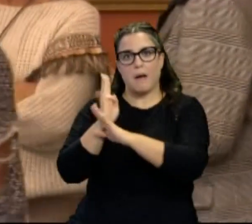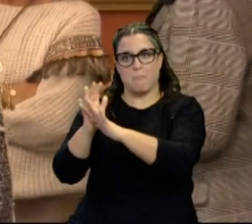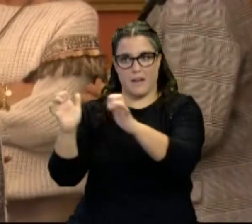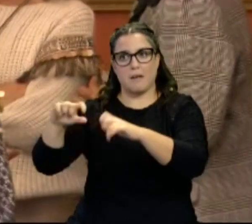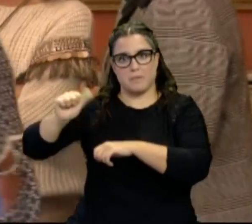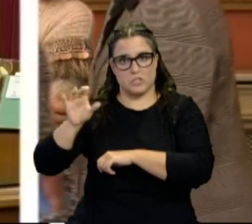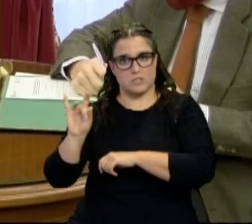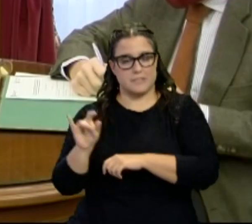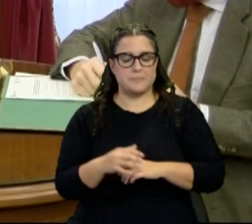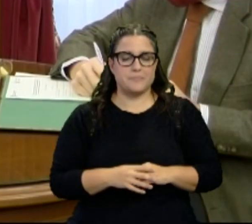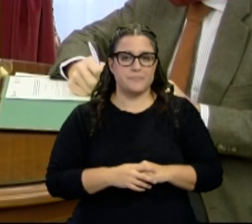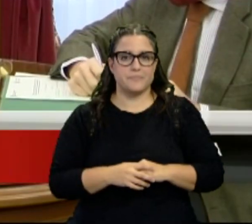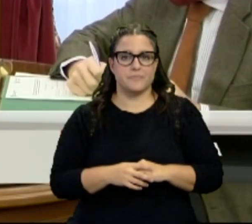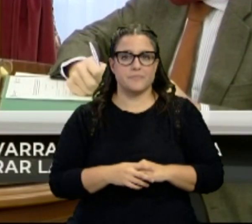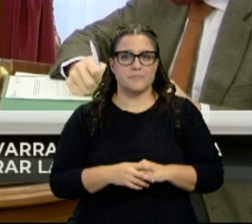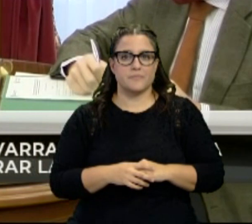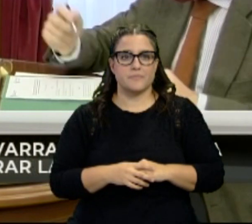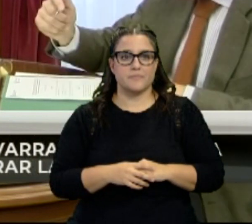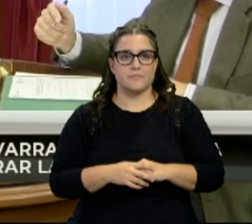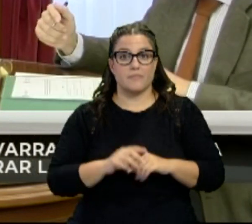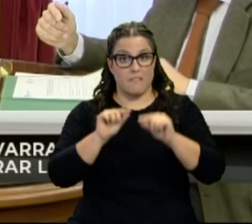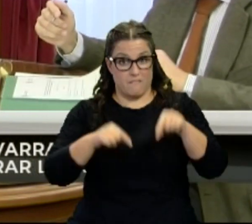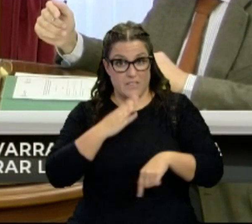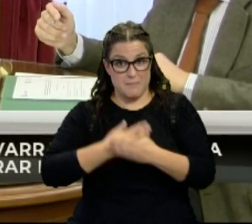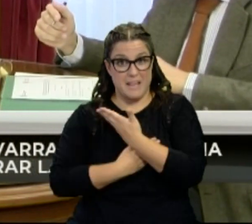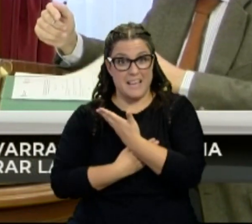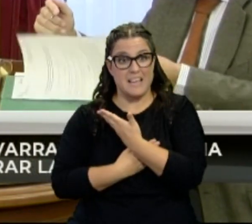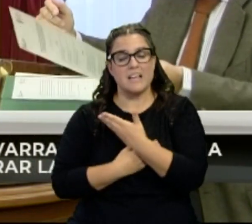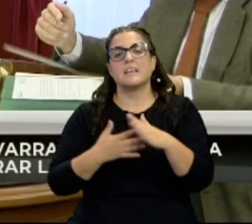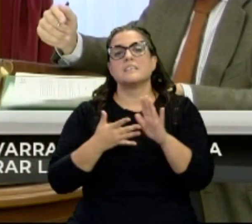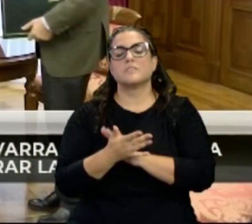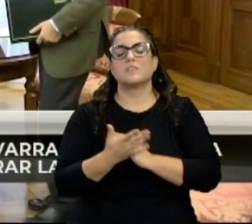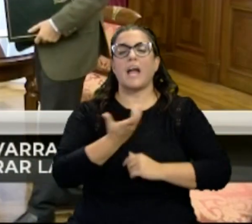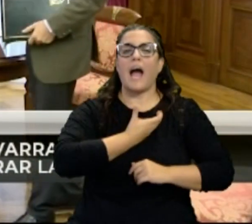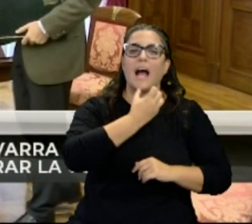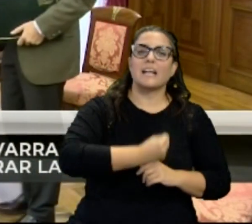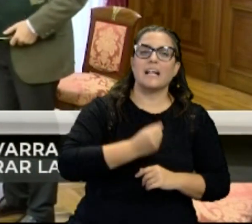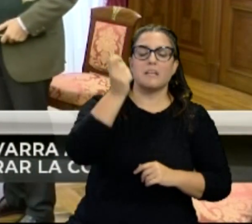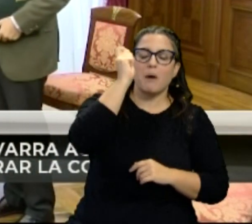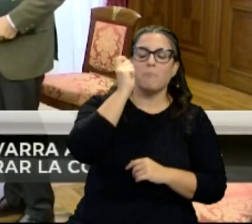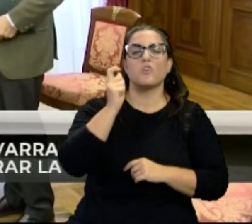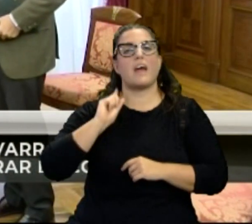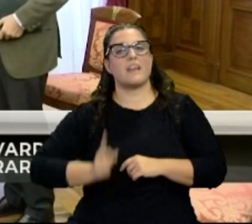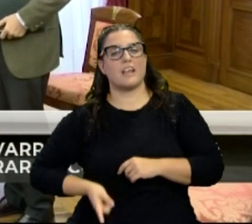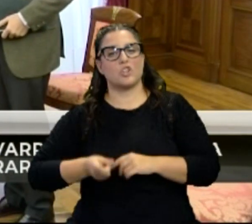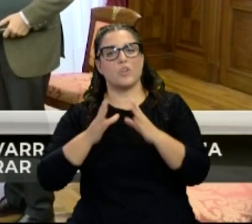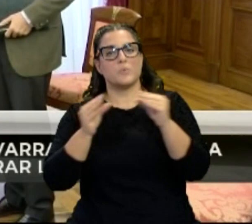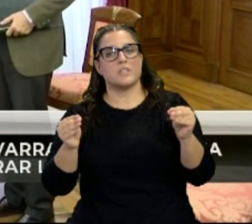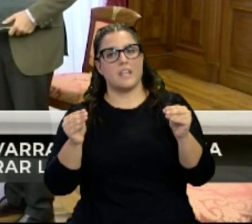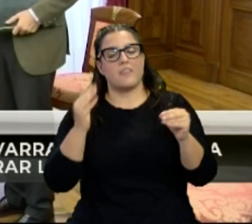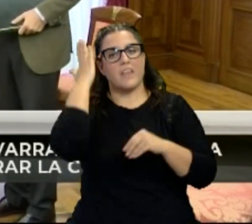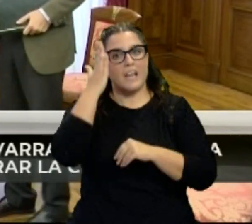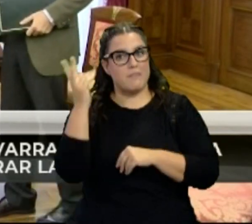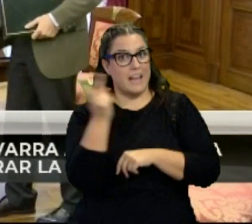Navarra. Bueno, y esta firma que ven entre el alcalde de Pamplona y el rector de la Universidad de Navarra, Alfonso